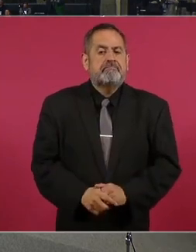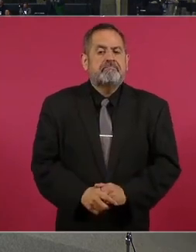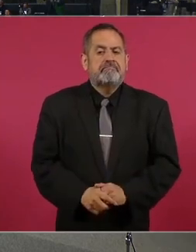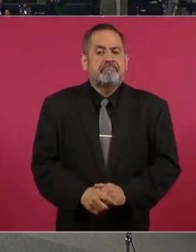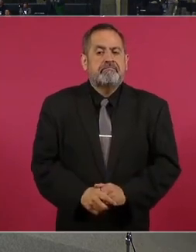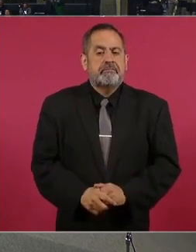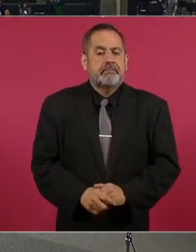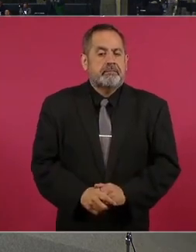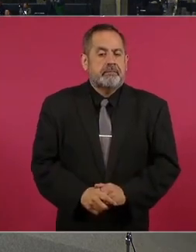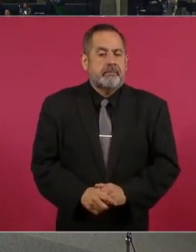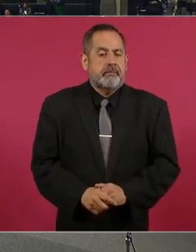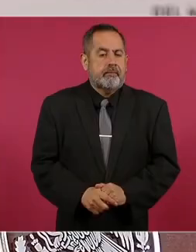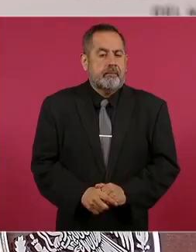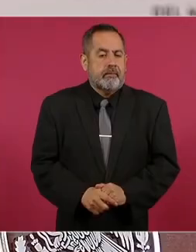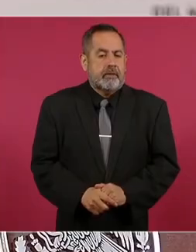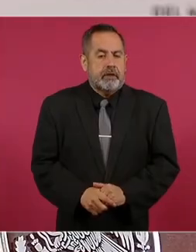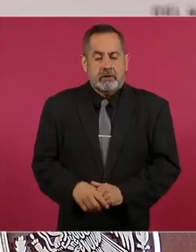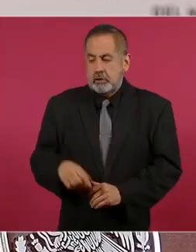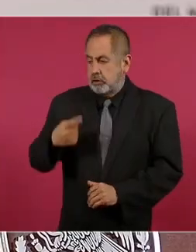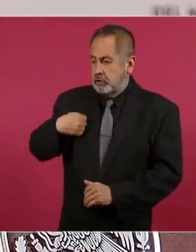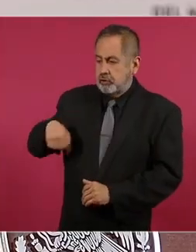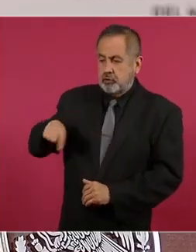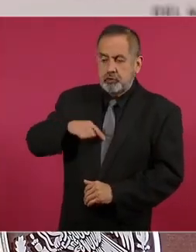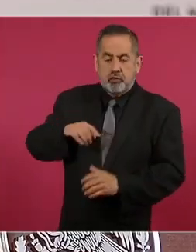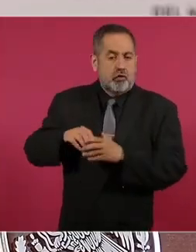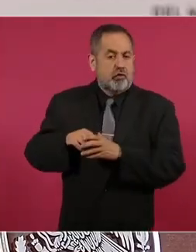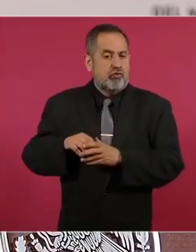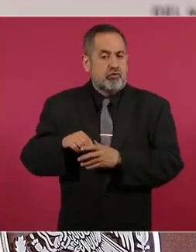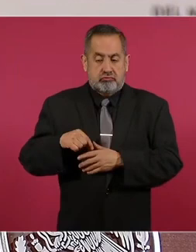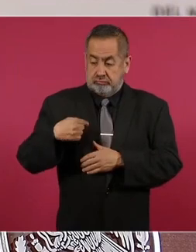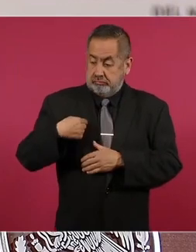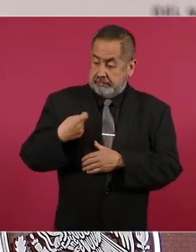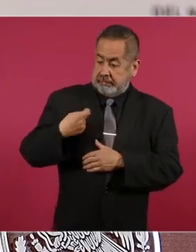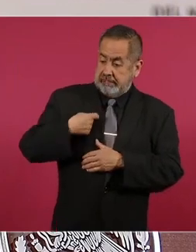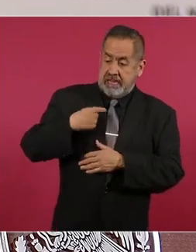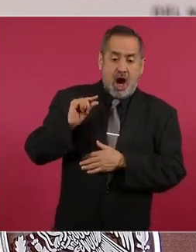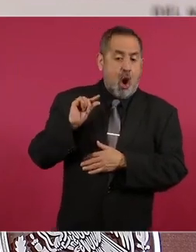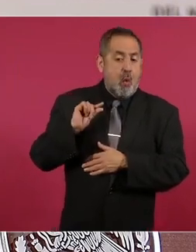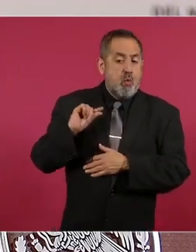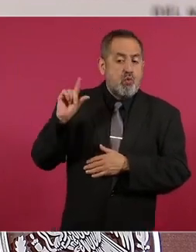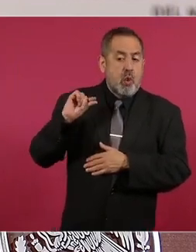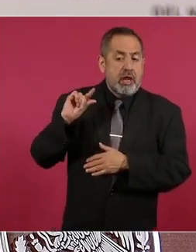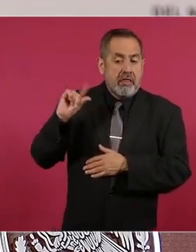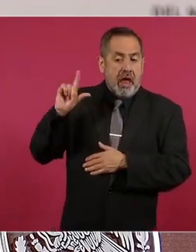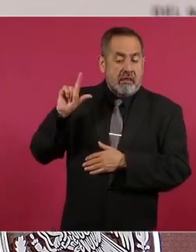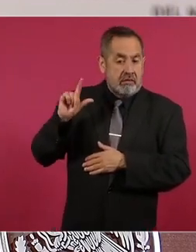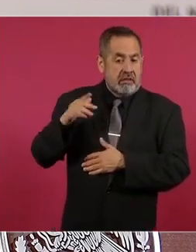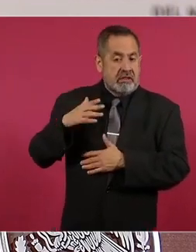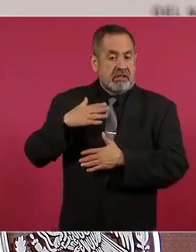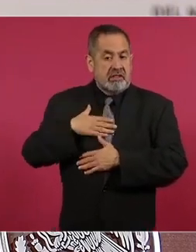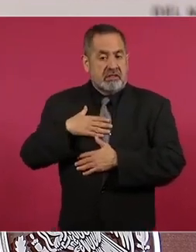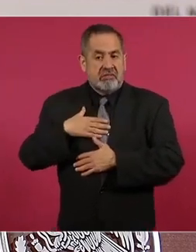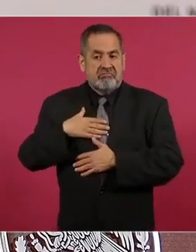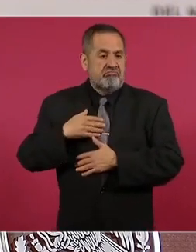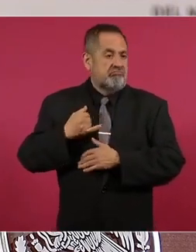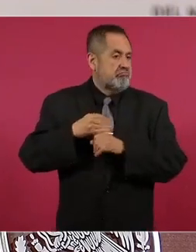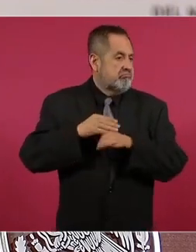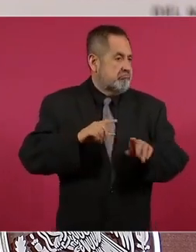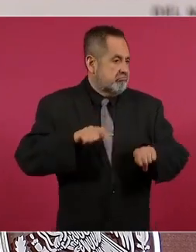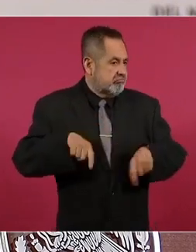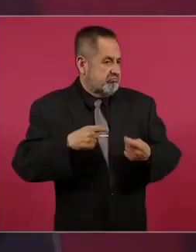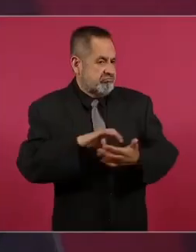nosotros no somos la autoridad que deba entregar públicamente